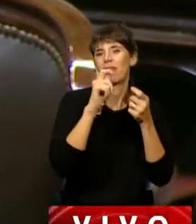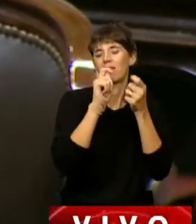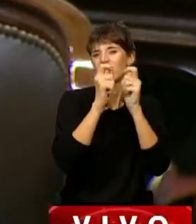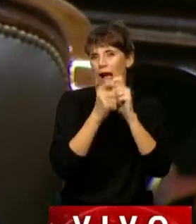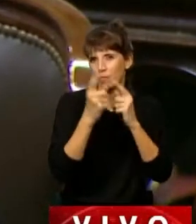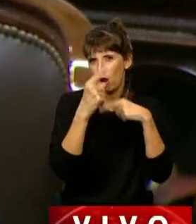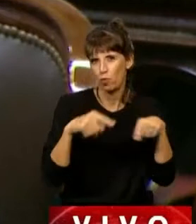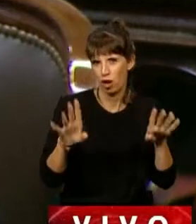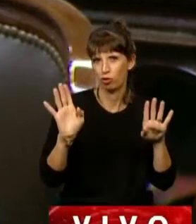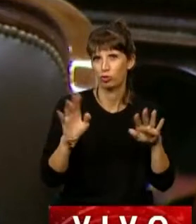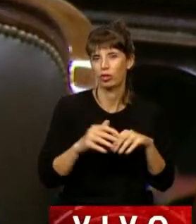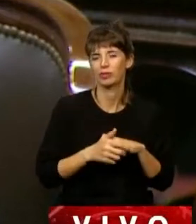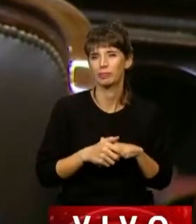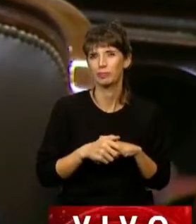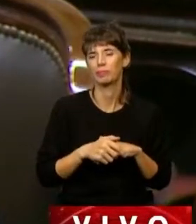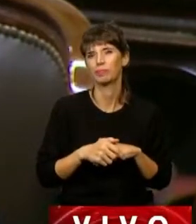alguna manera,